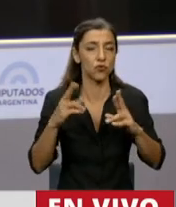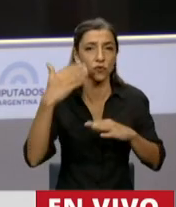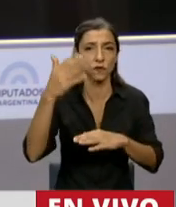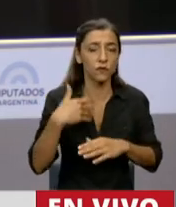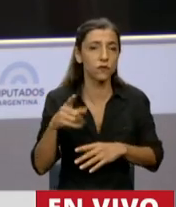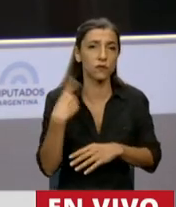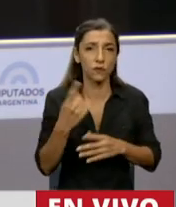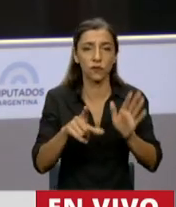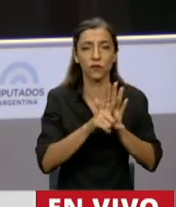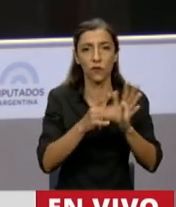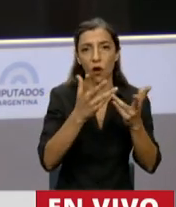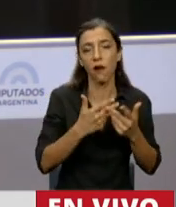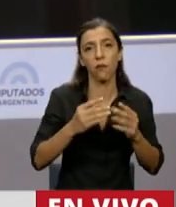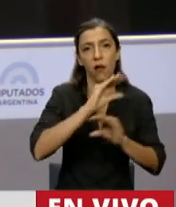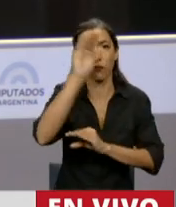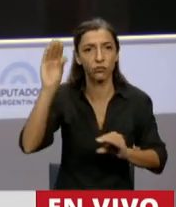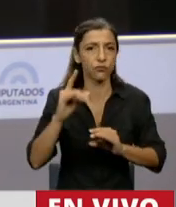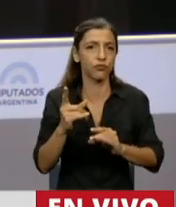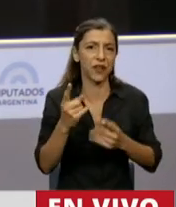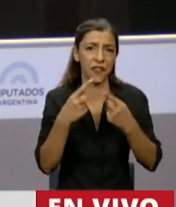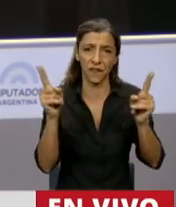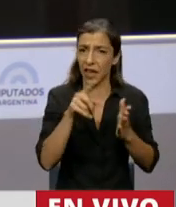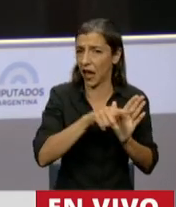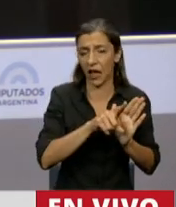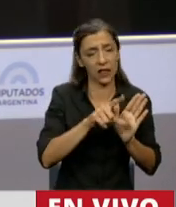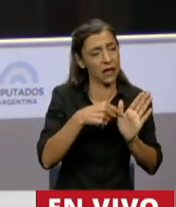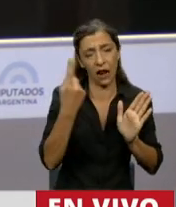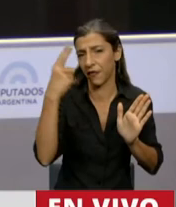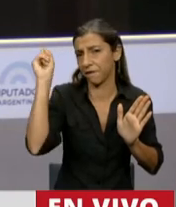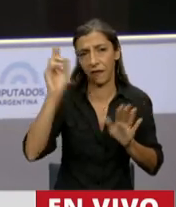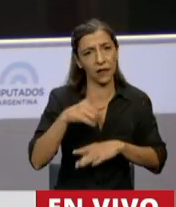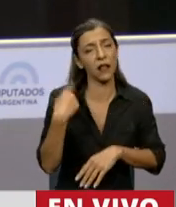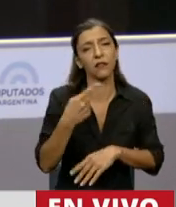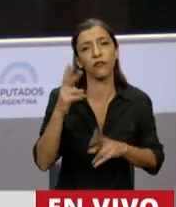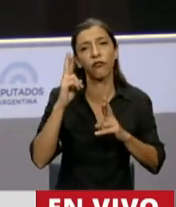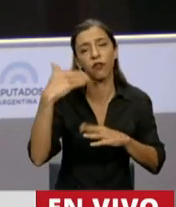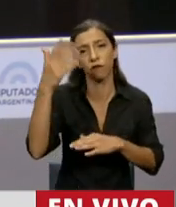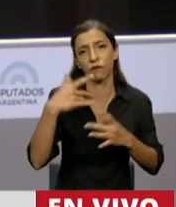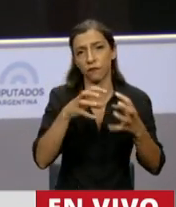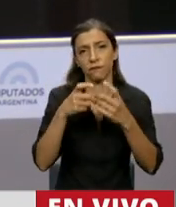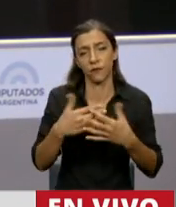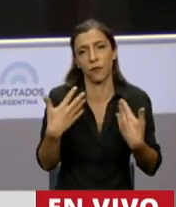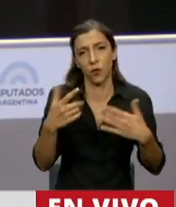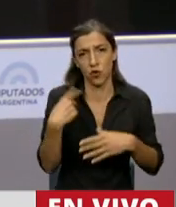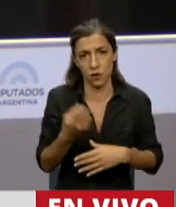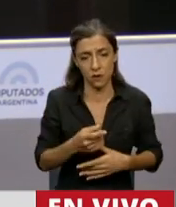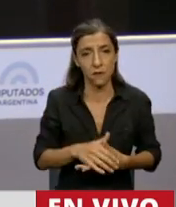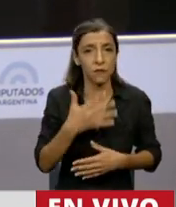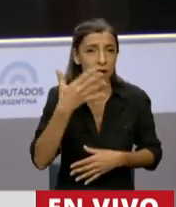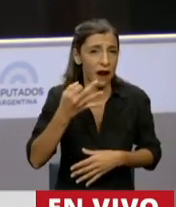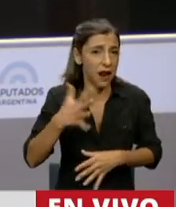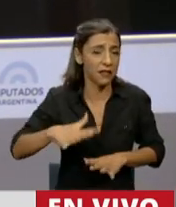de coparticipación diferente pero hoy es la realidad que tenemos y es una realidad que ha transitado los diferentes gobiernos